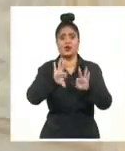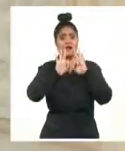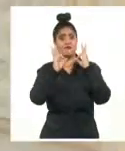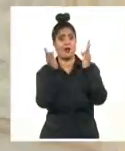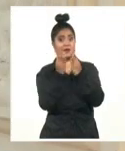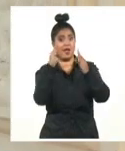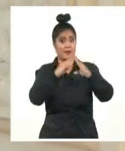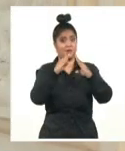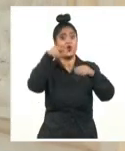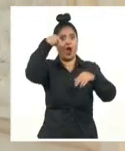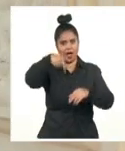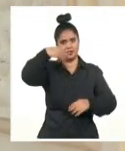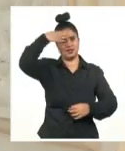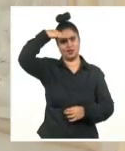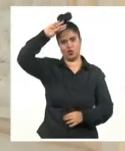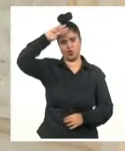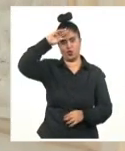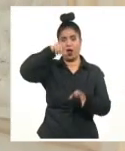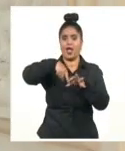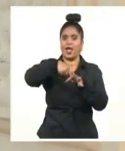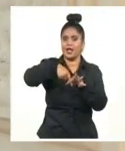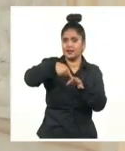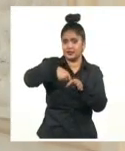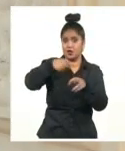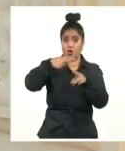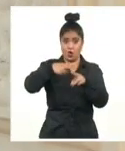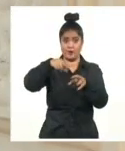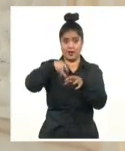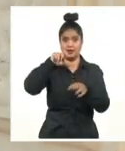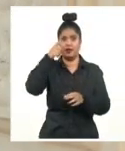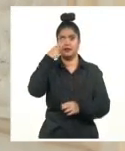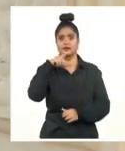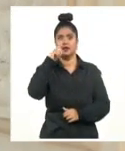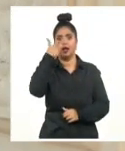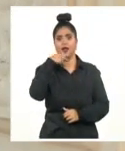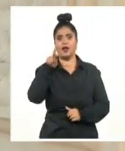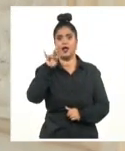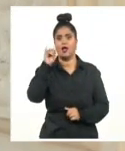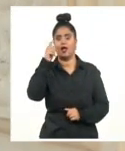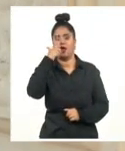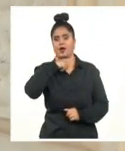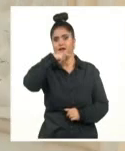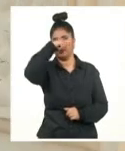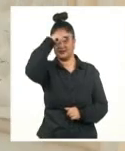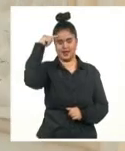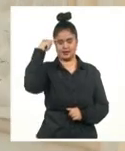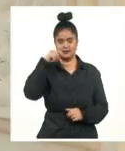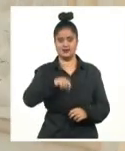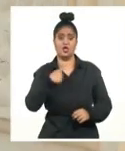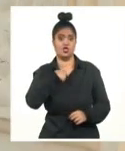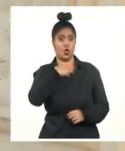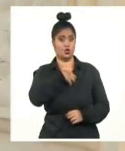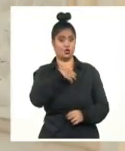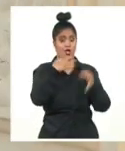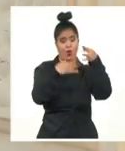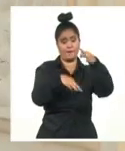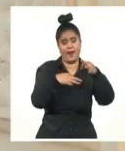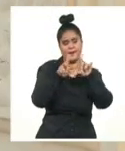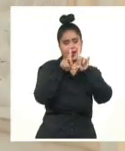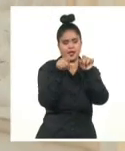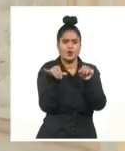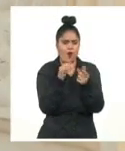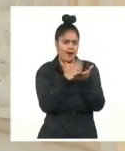yo comencé a recopilar todo ese tipo de recetas que ellos hacían aquí ya cuando se sentaron aquí en los campos.